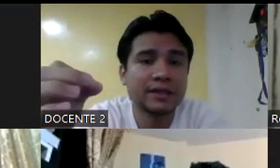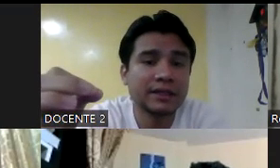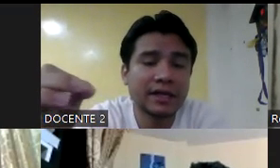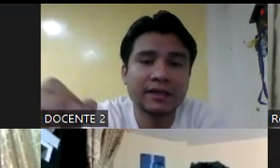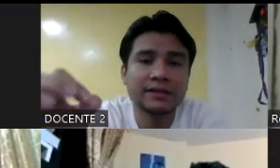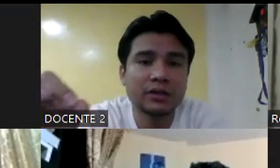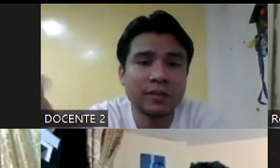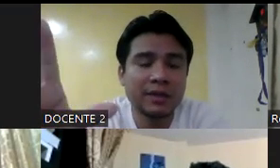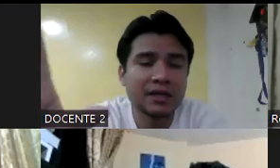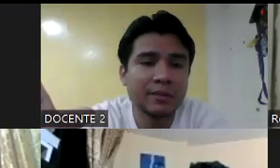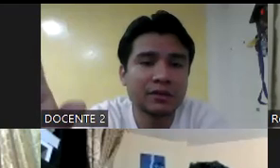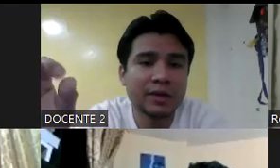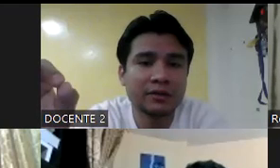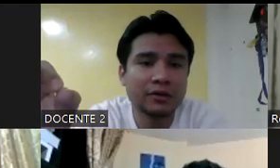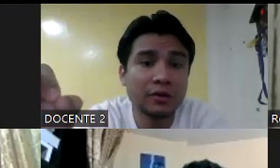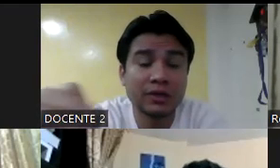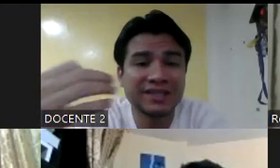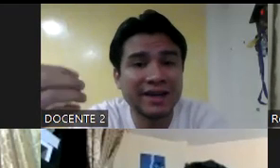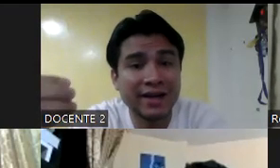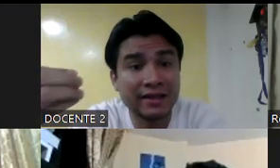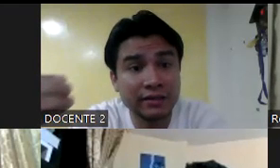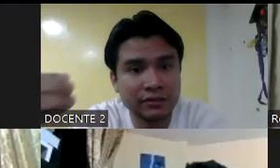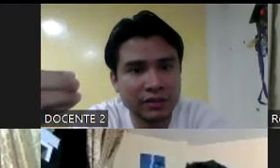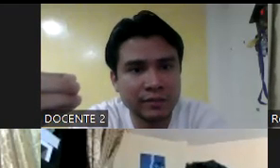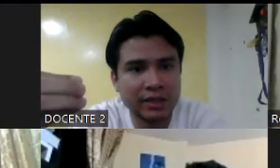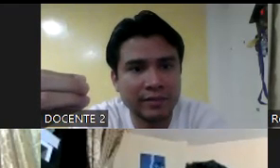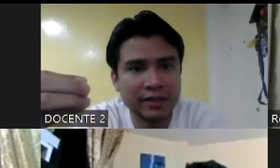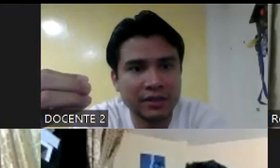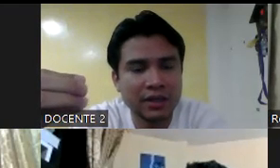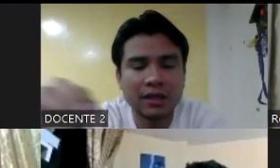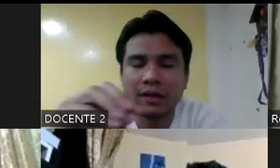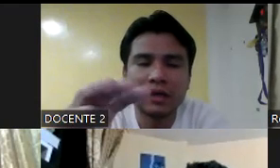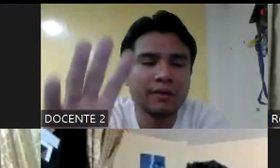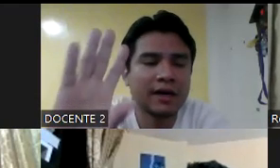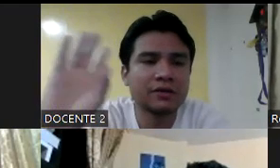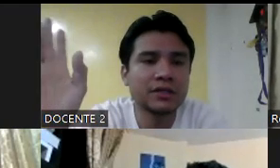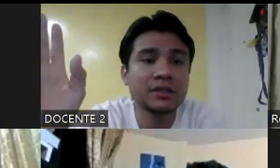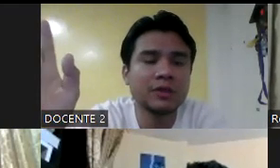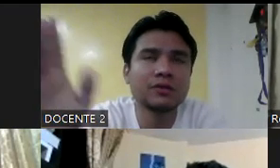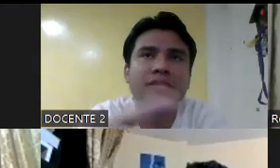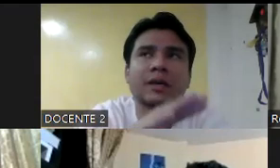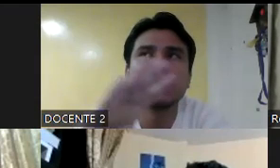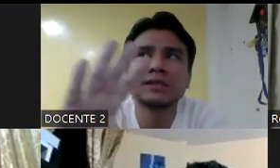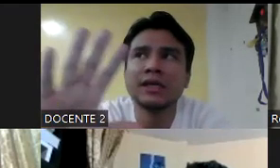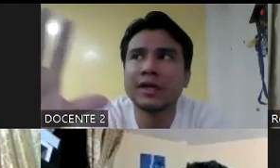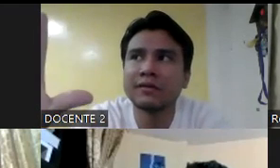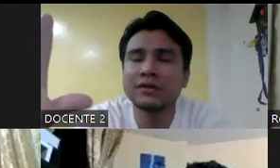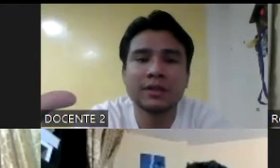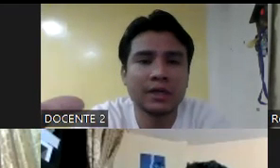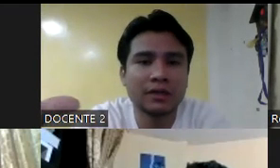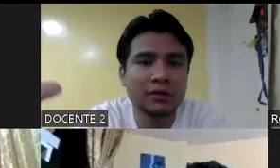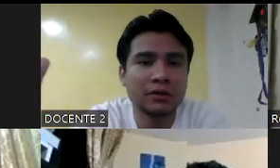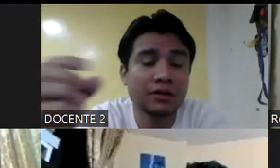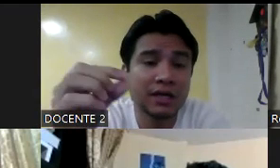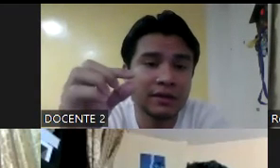Yo les daba tic-tac, les decía, tome el medicamento para el dolor, porque ya eran adictos a los medicamentos. Iban a los 15 minutos, qué pastilla